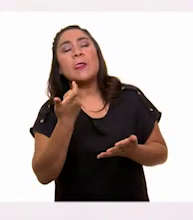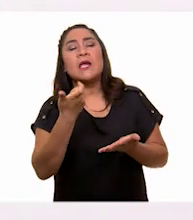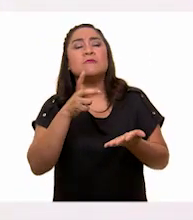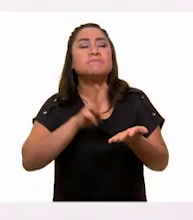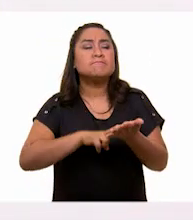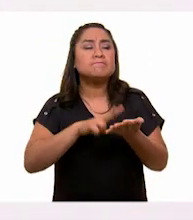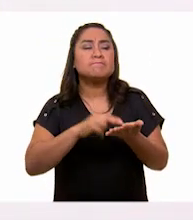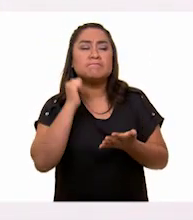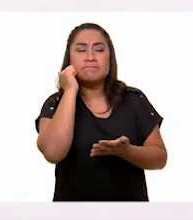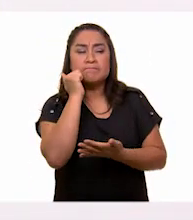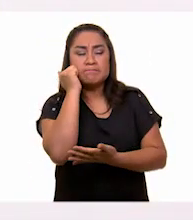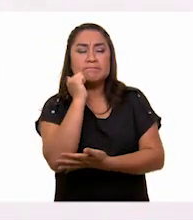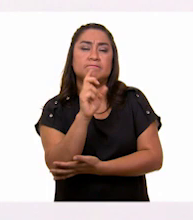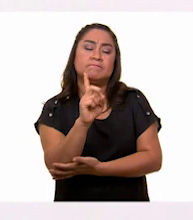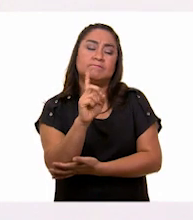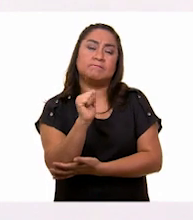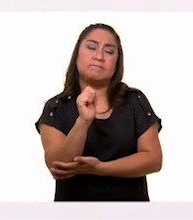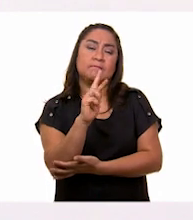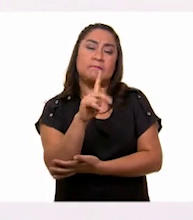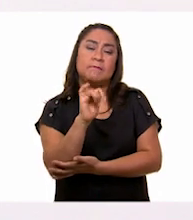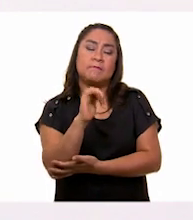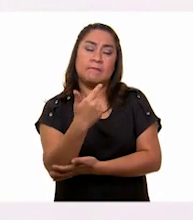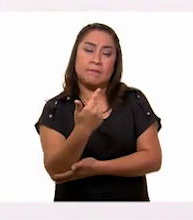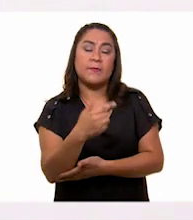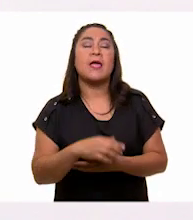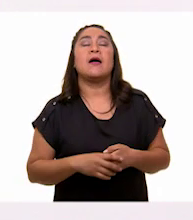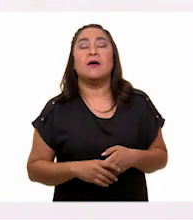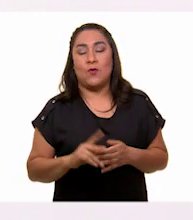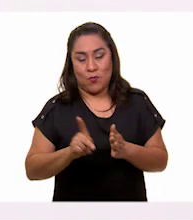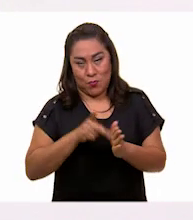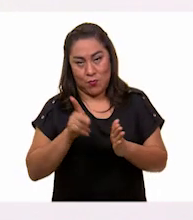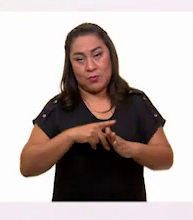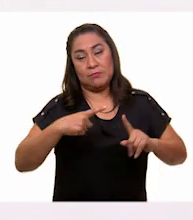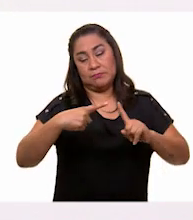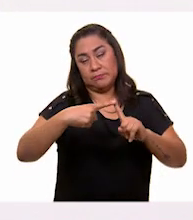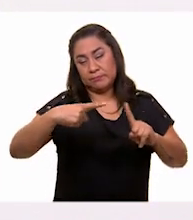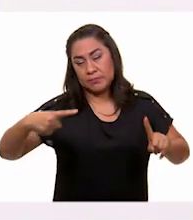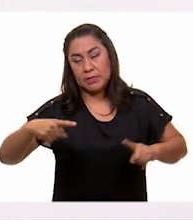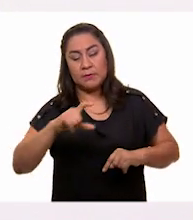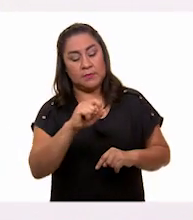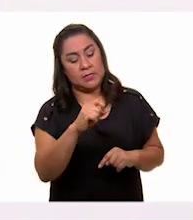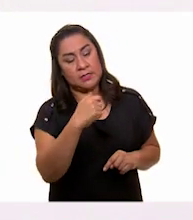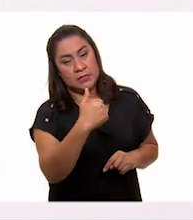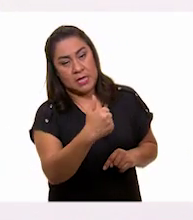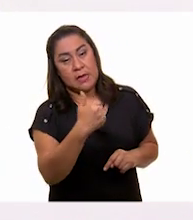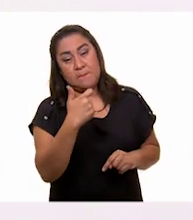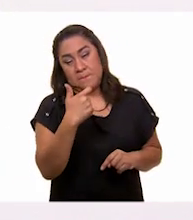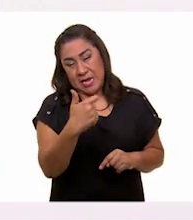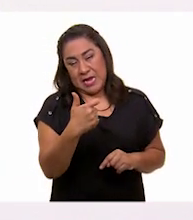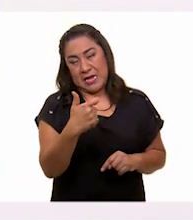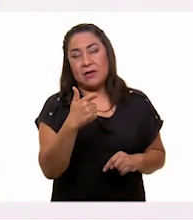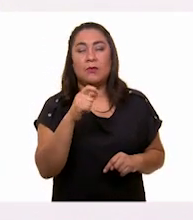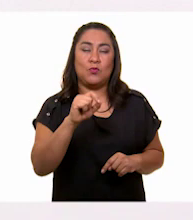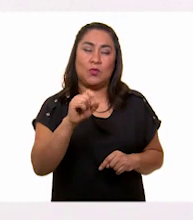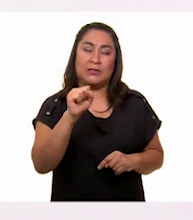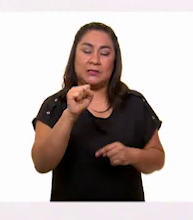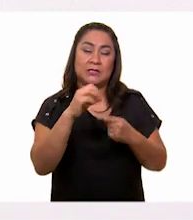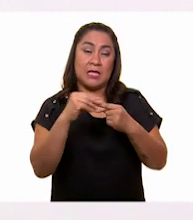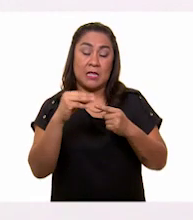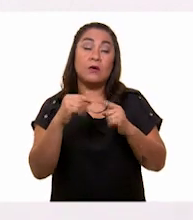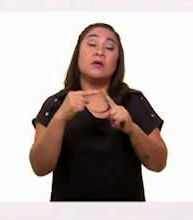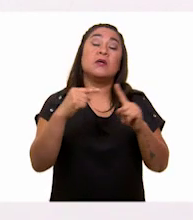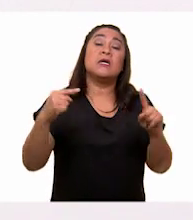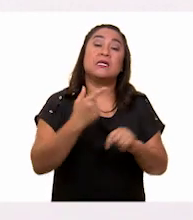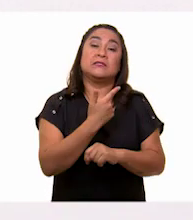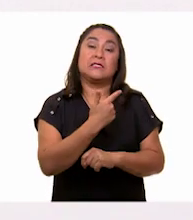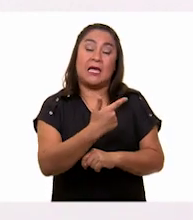de los jabones Darling? Claro. Ahora tenemos que dividir 26 pesos con 60 centavos entre